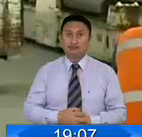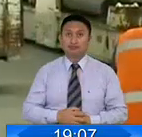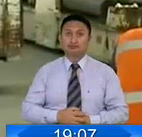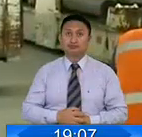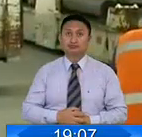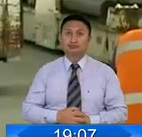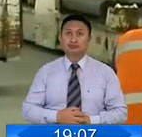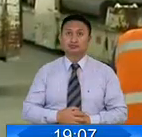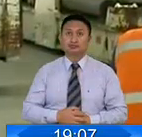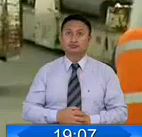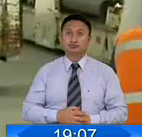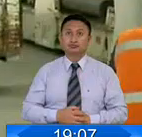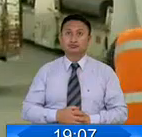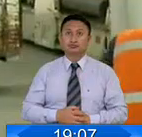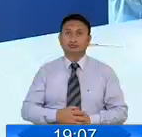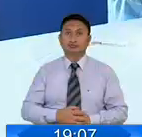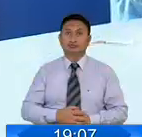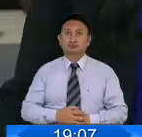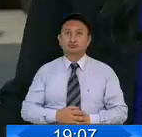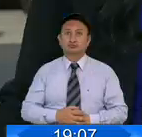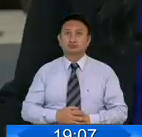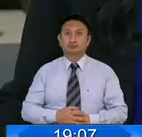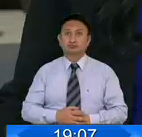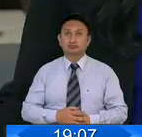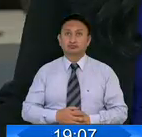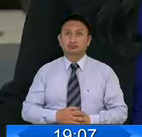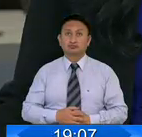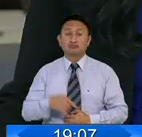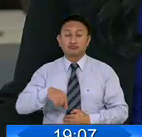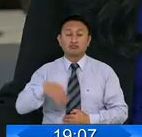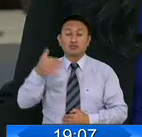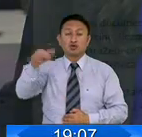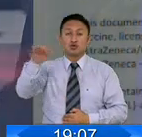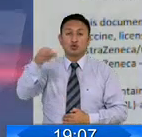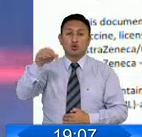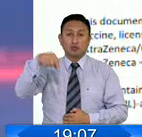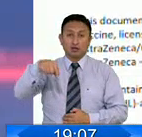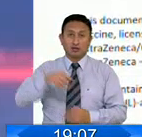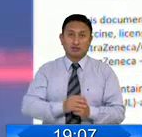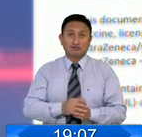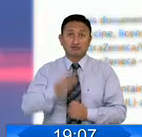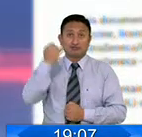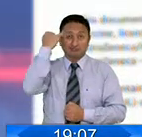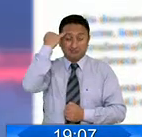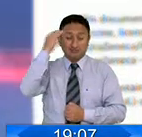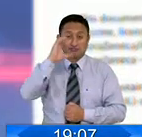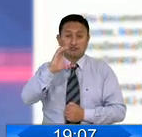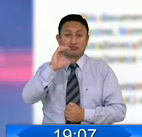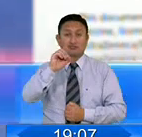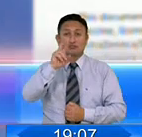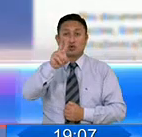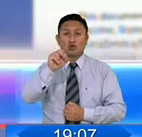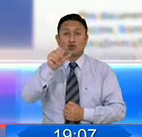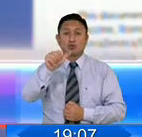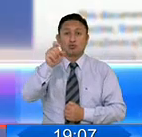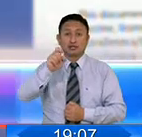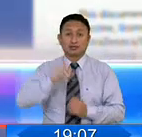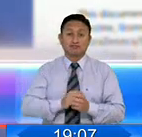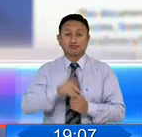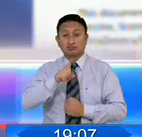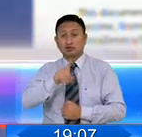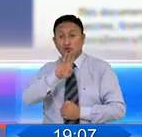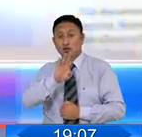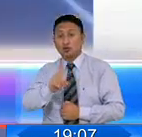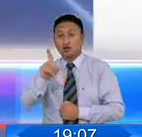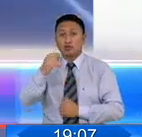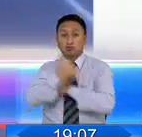informó Valeria Navarro. A través de un documento, la iniciativa COVAX, que agrupa a 141 países para